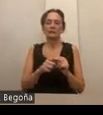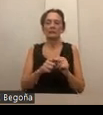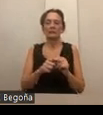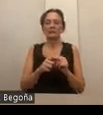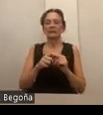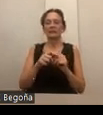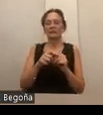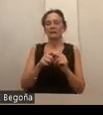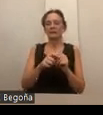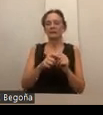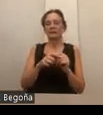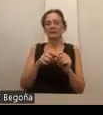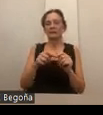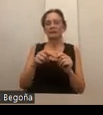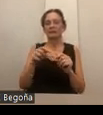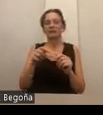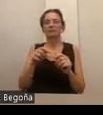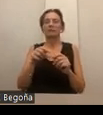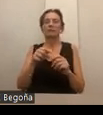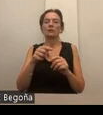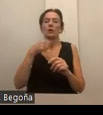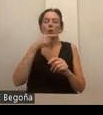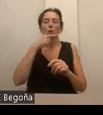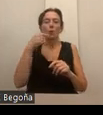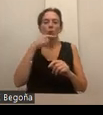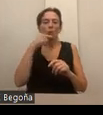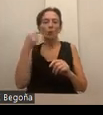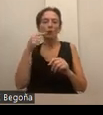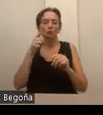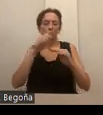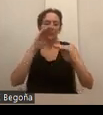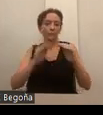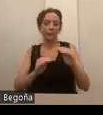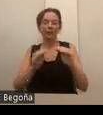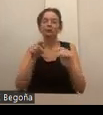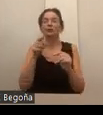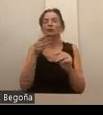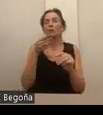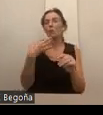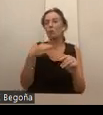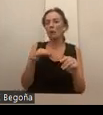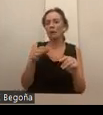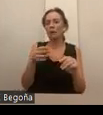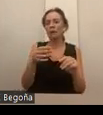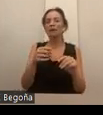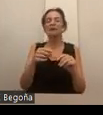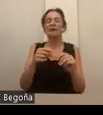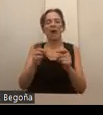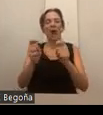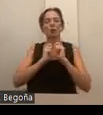la intolerancia a la glucosa, la resistencia a la insulina, y puede comportar una pérdida de grasa corporal.